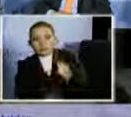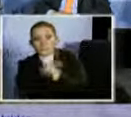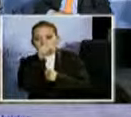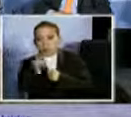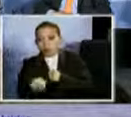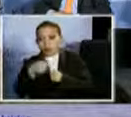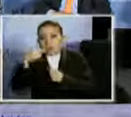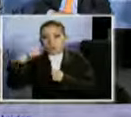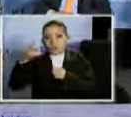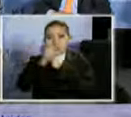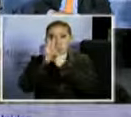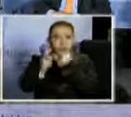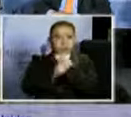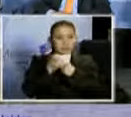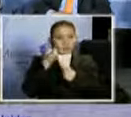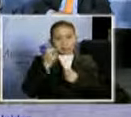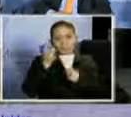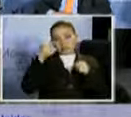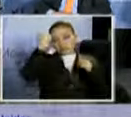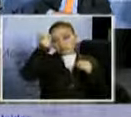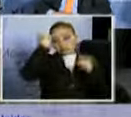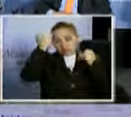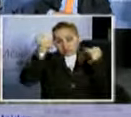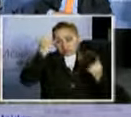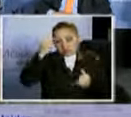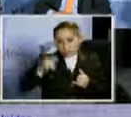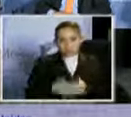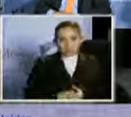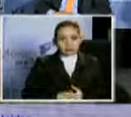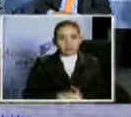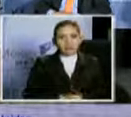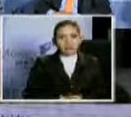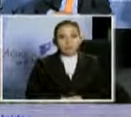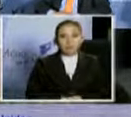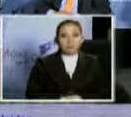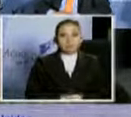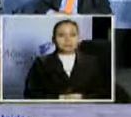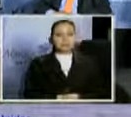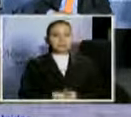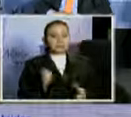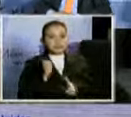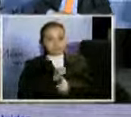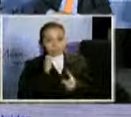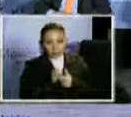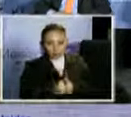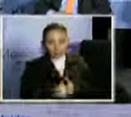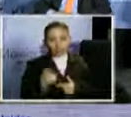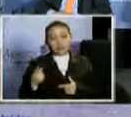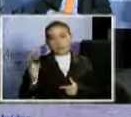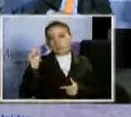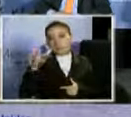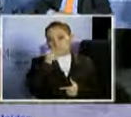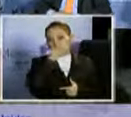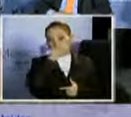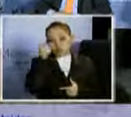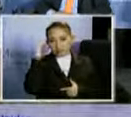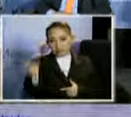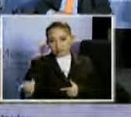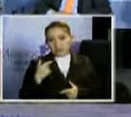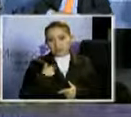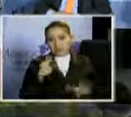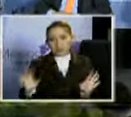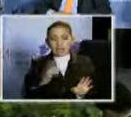sus respectivos países con este tipo de fin. Así que el terrorismo, tú lo acabas de decir, eso